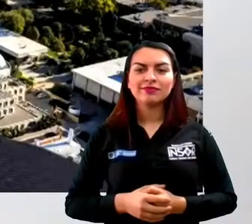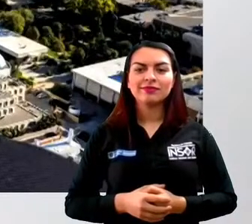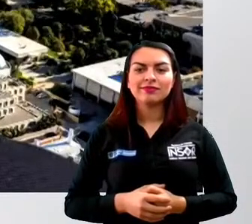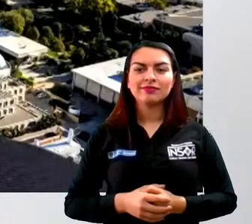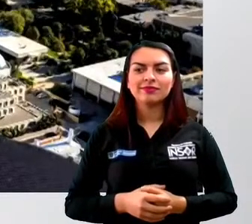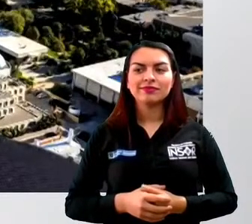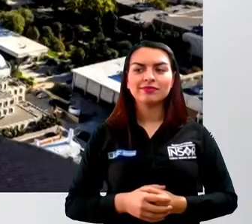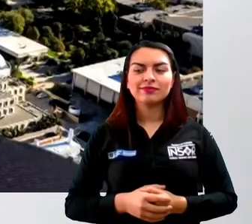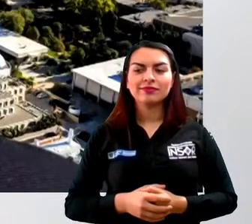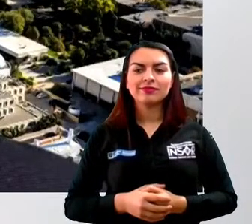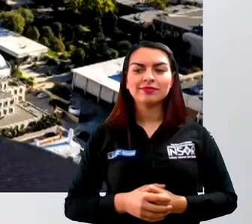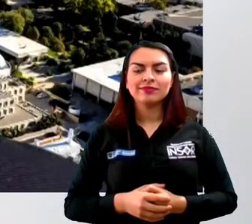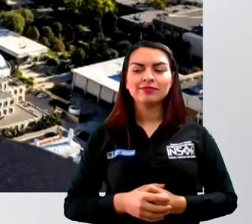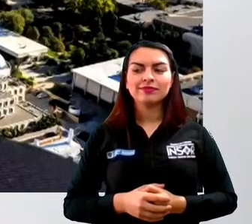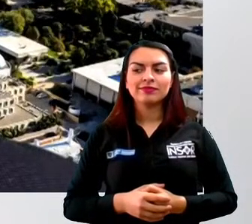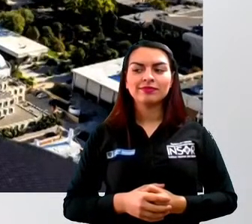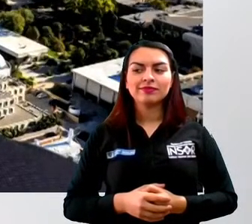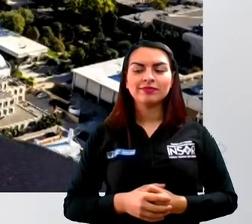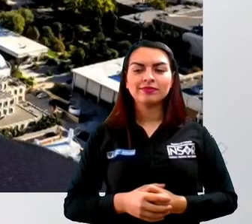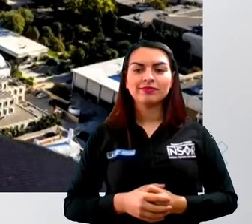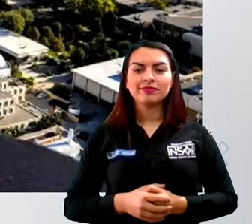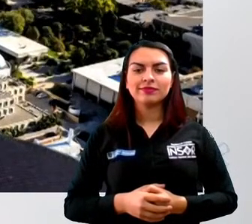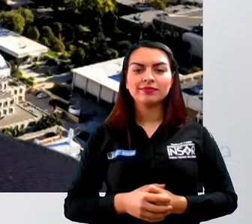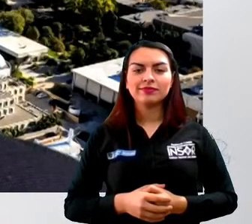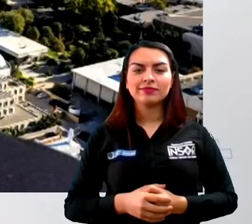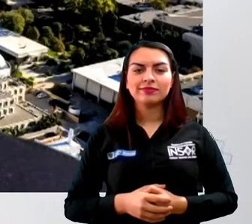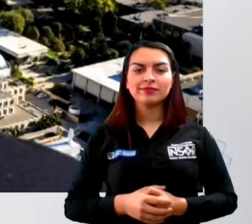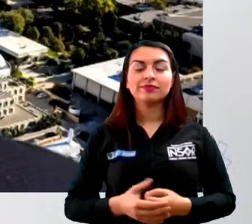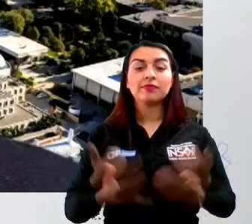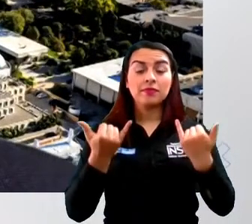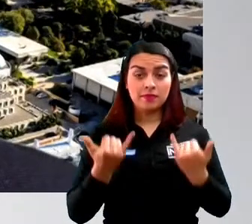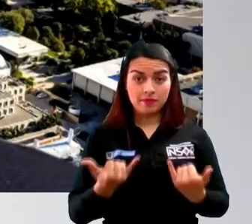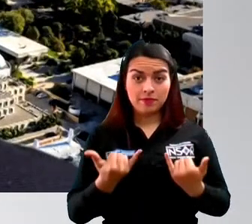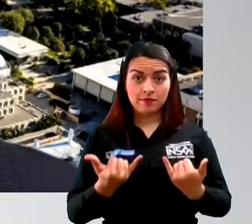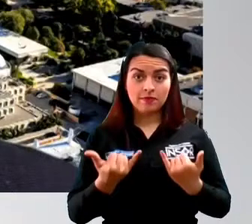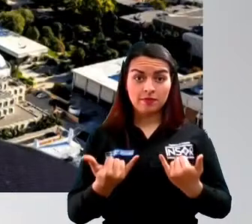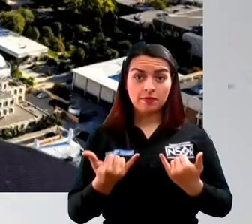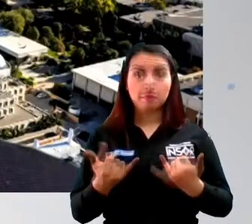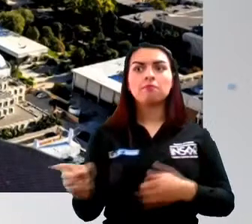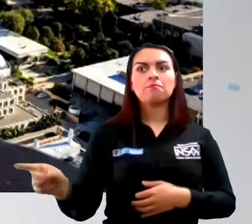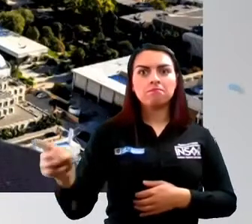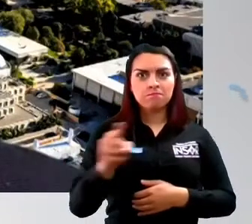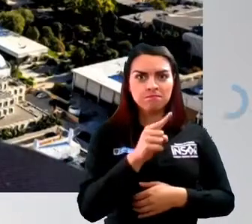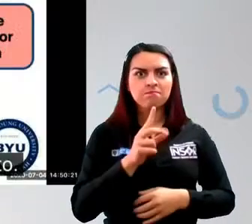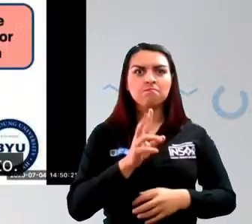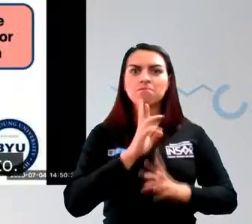ver cómo a partir de esto tenemos muchos más insights.